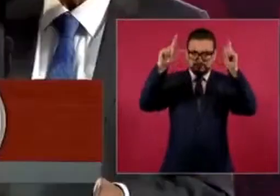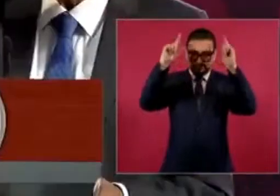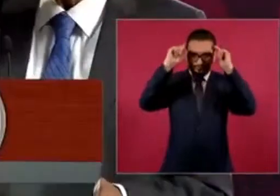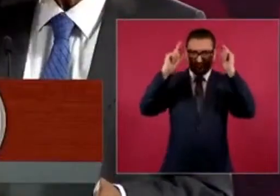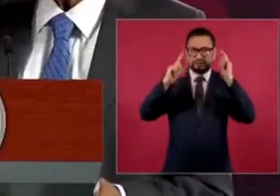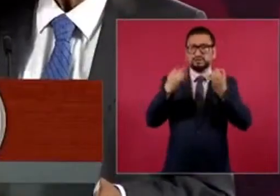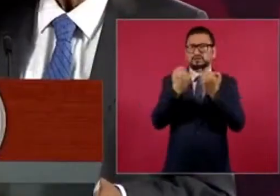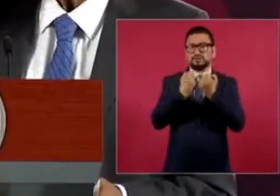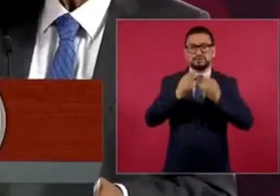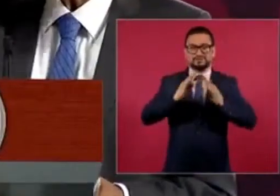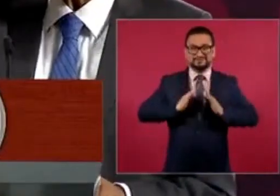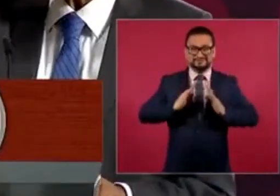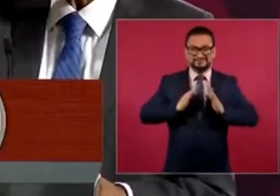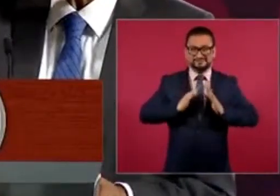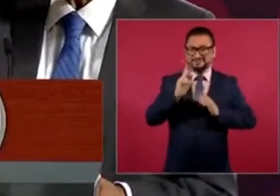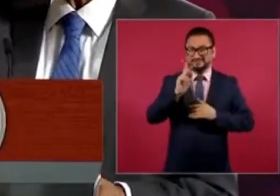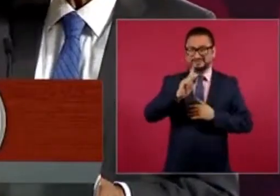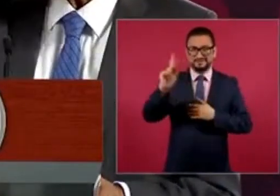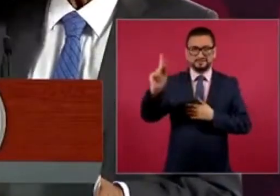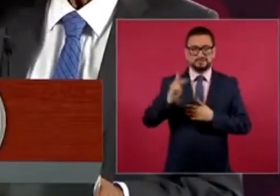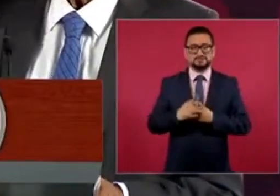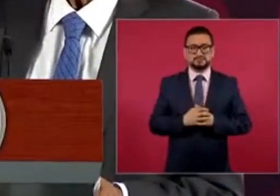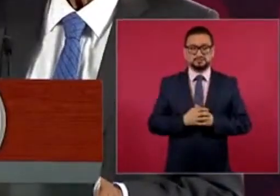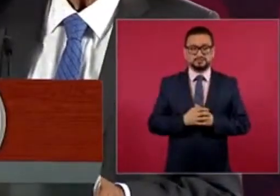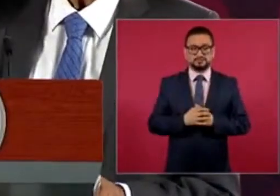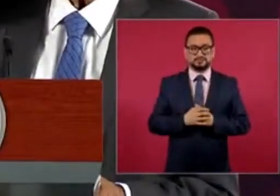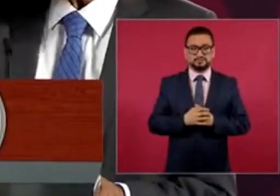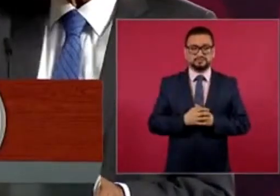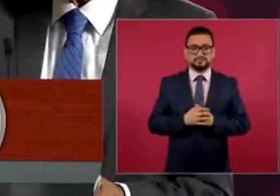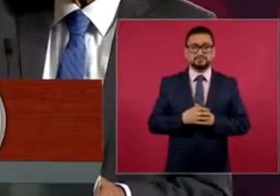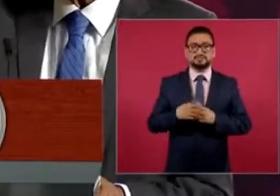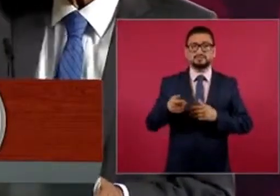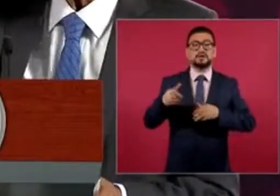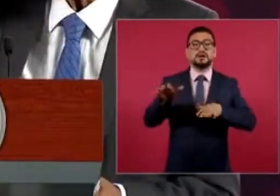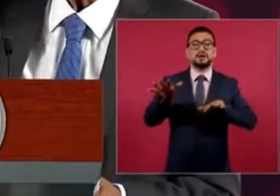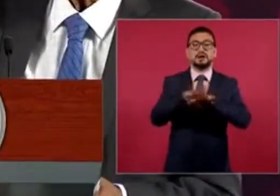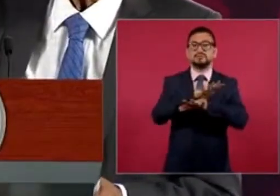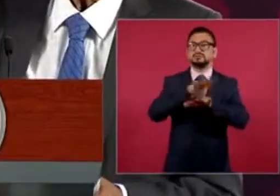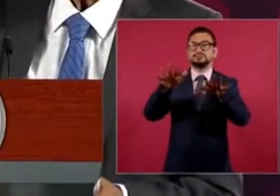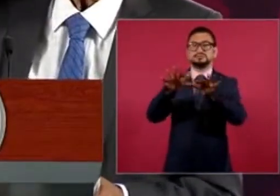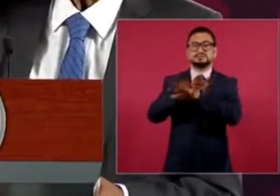y del Ejército, ¿sí?, los rotan,